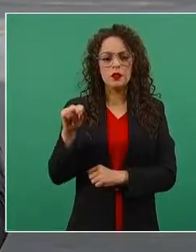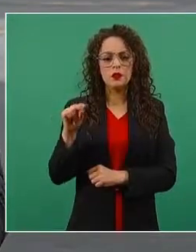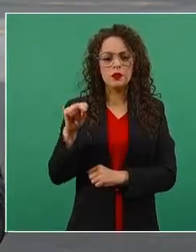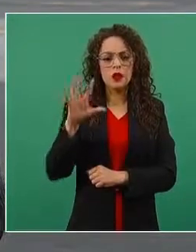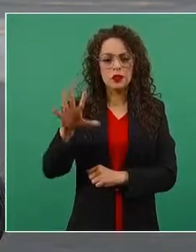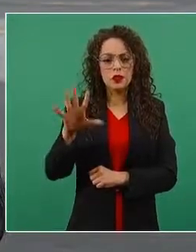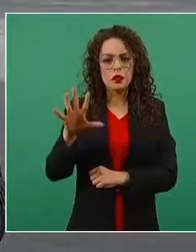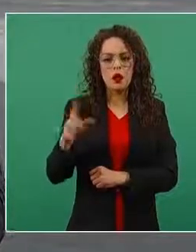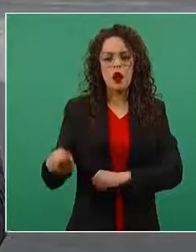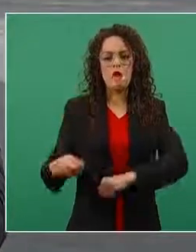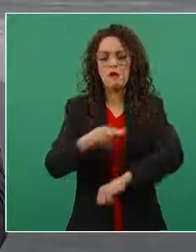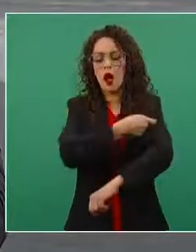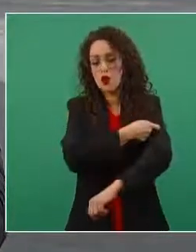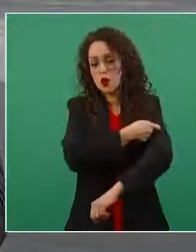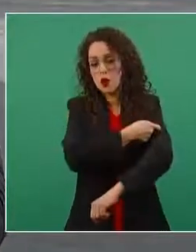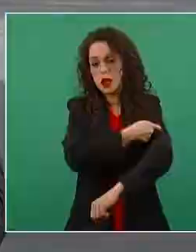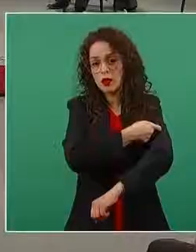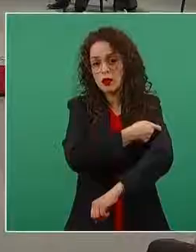27,678,685 vacunas.